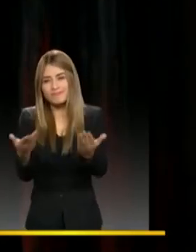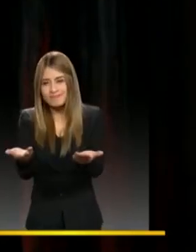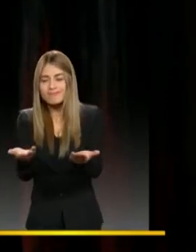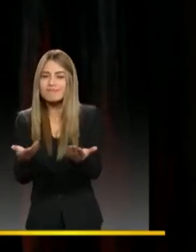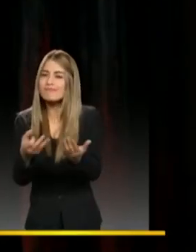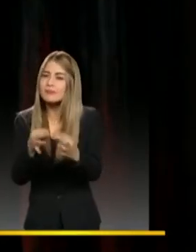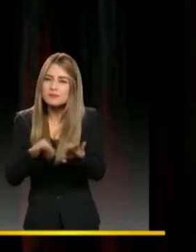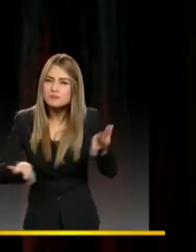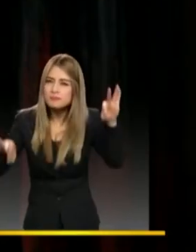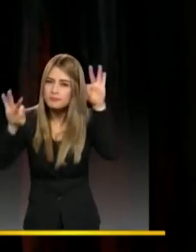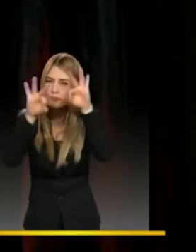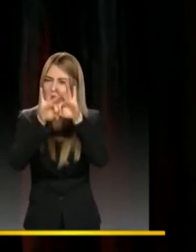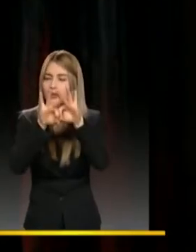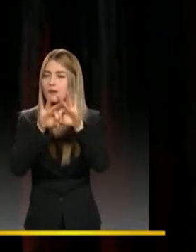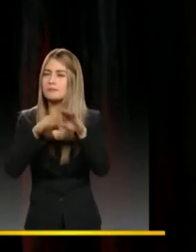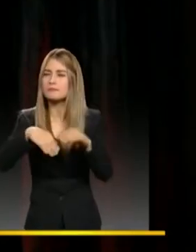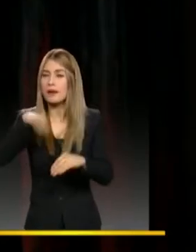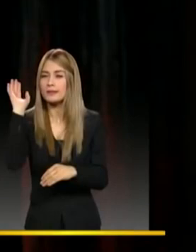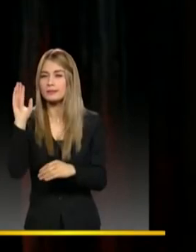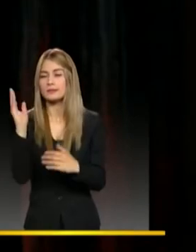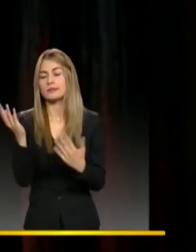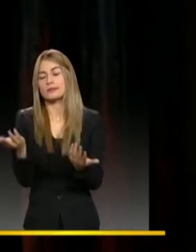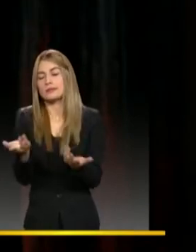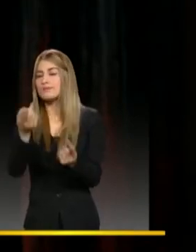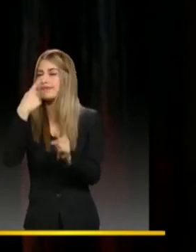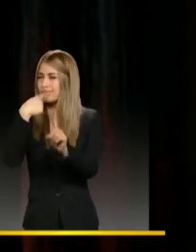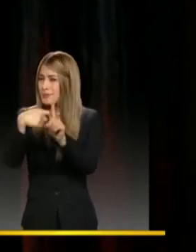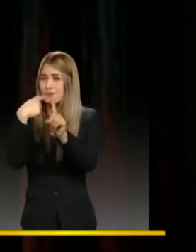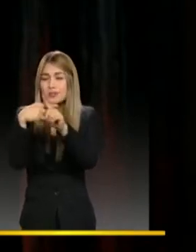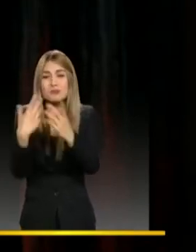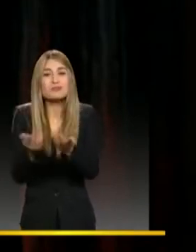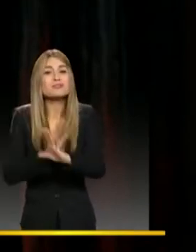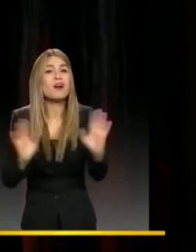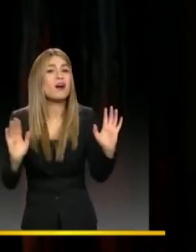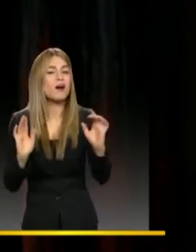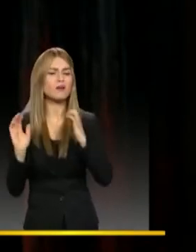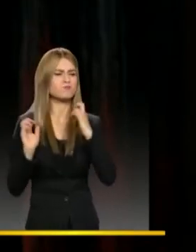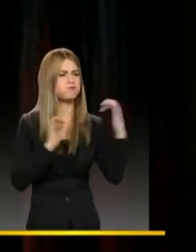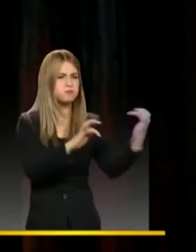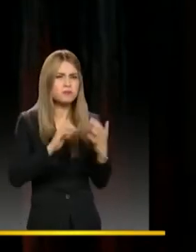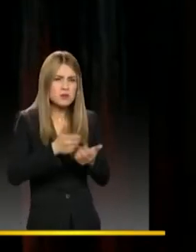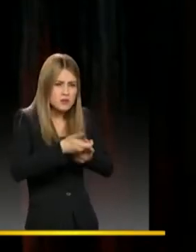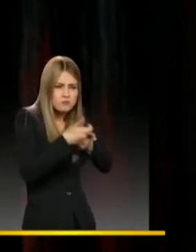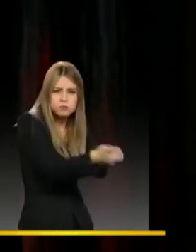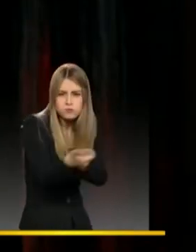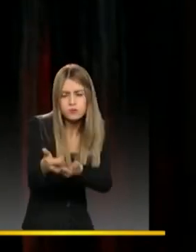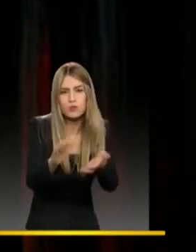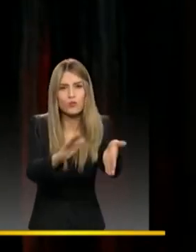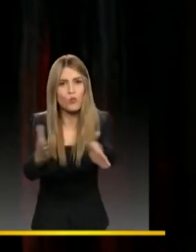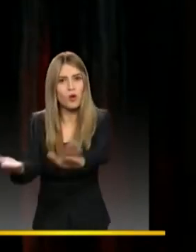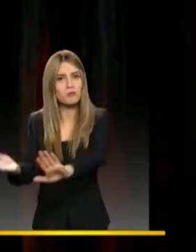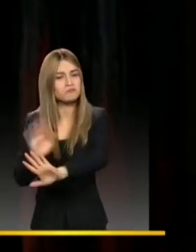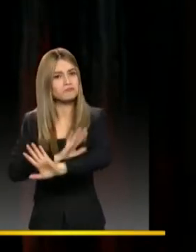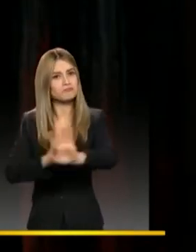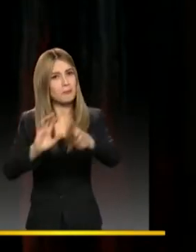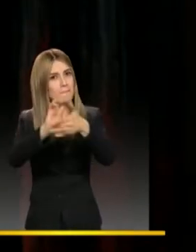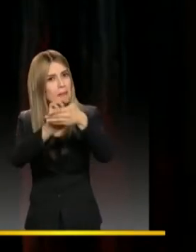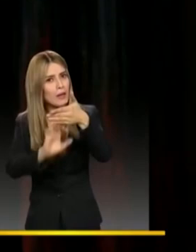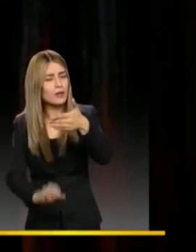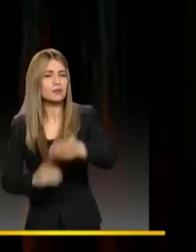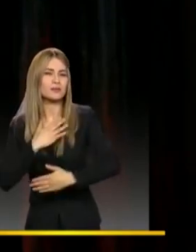importante, es que se han salvado miles de vidas de colombianos. Se han evitado decenas de